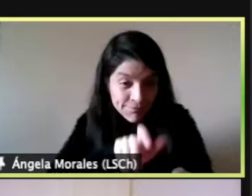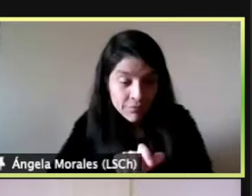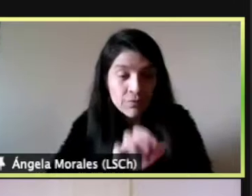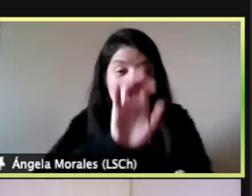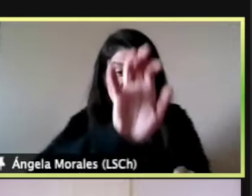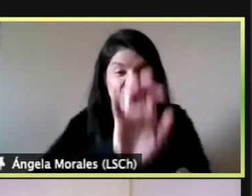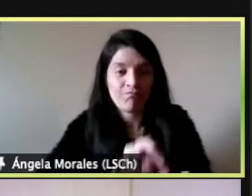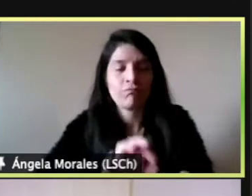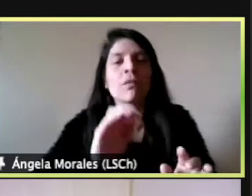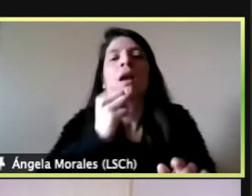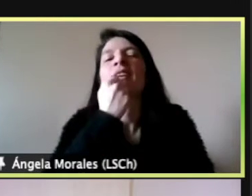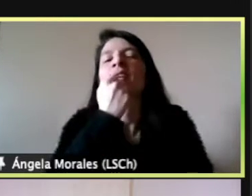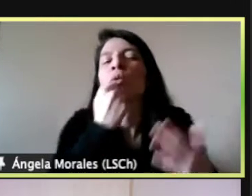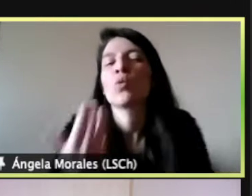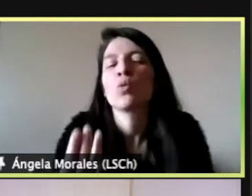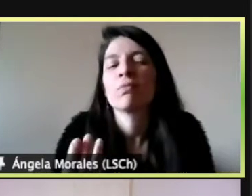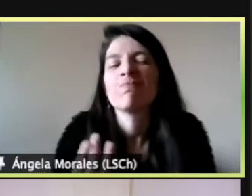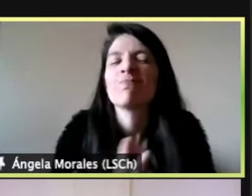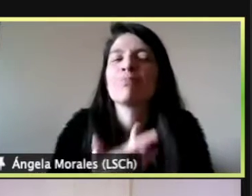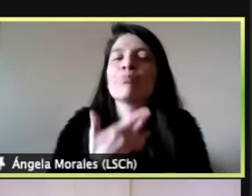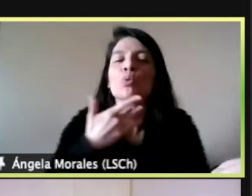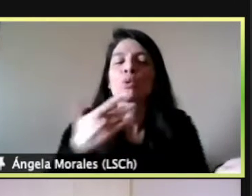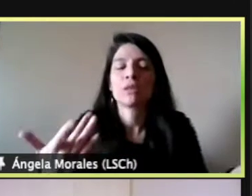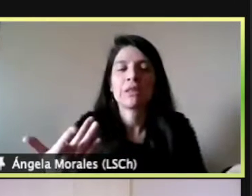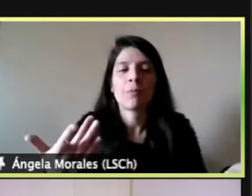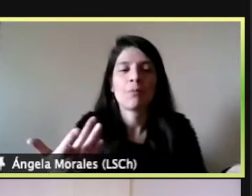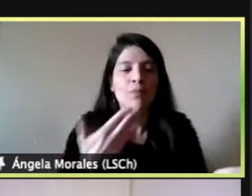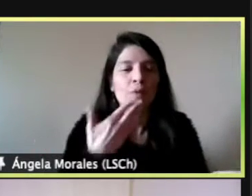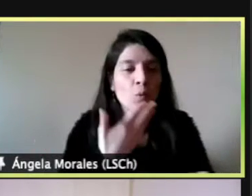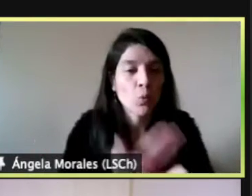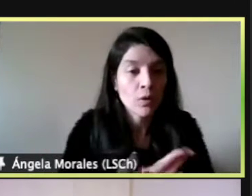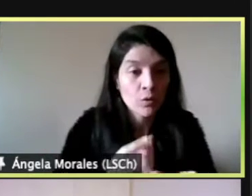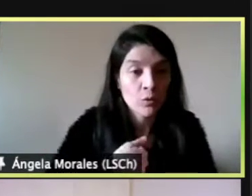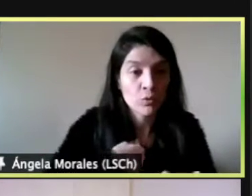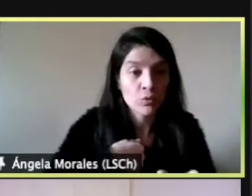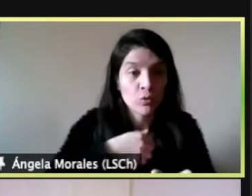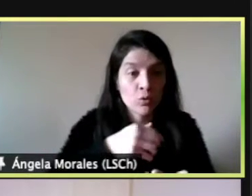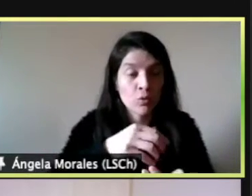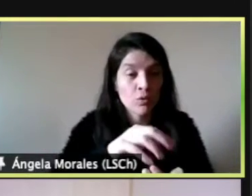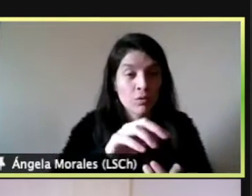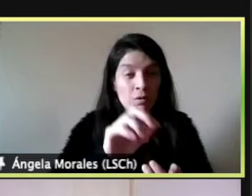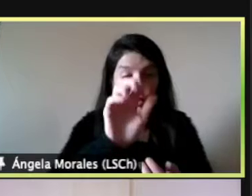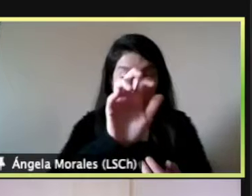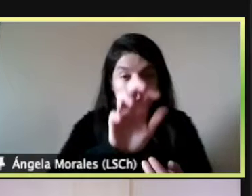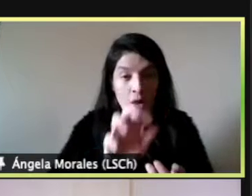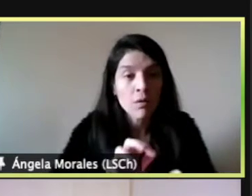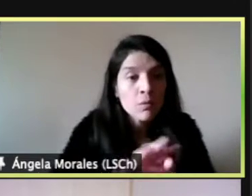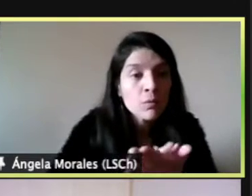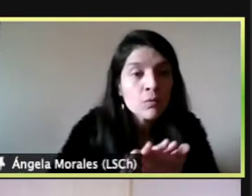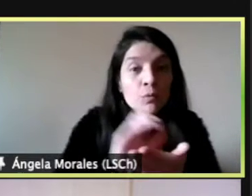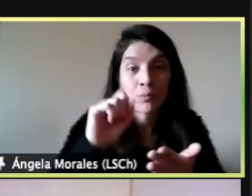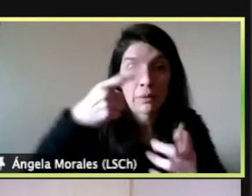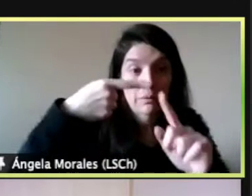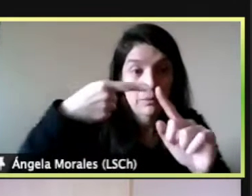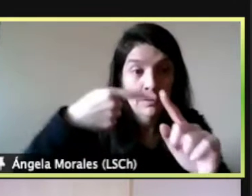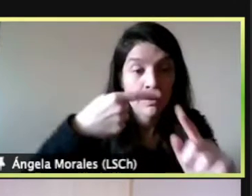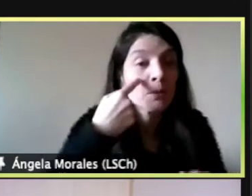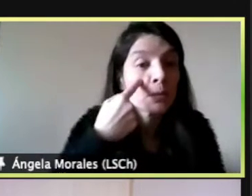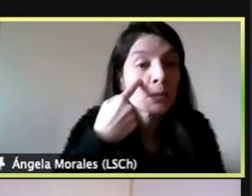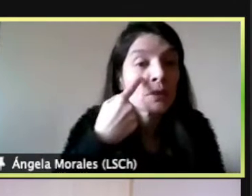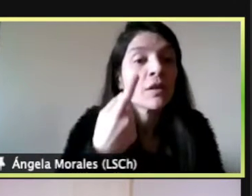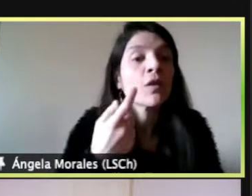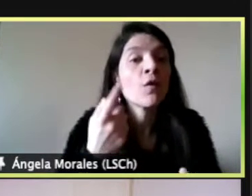yo deslizo, me va a decir, voy a ir a la primera, fíjense los valores, que esta tabla va a ser la